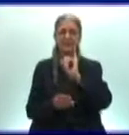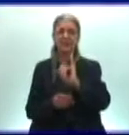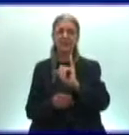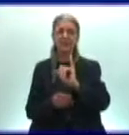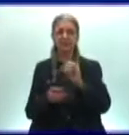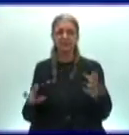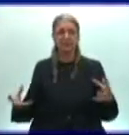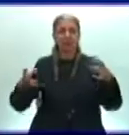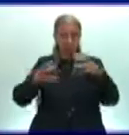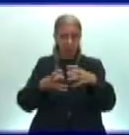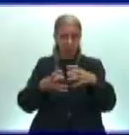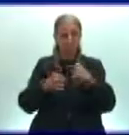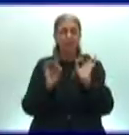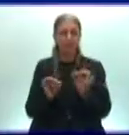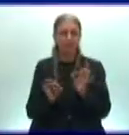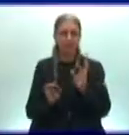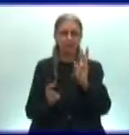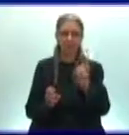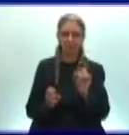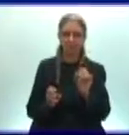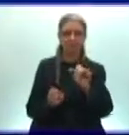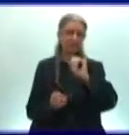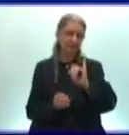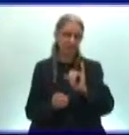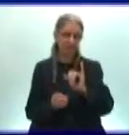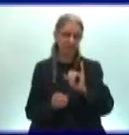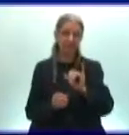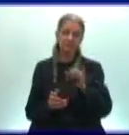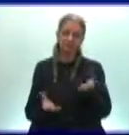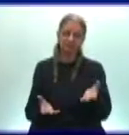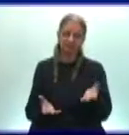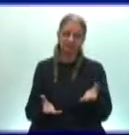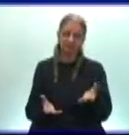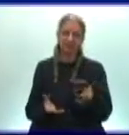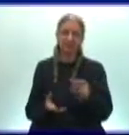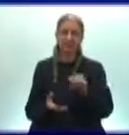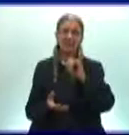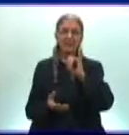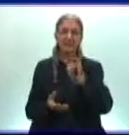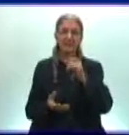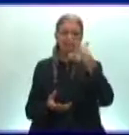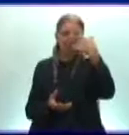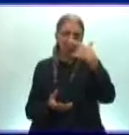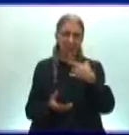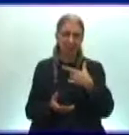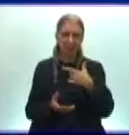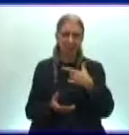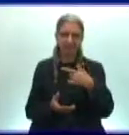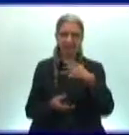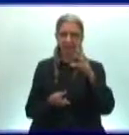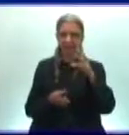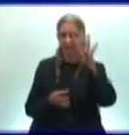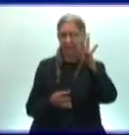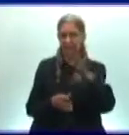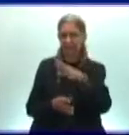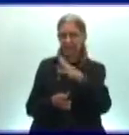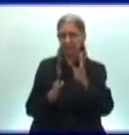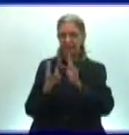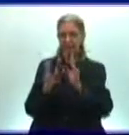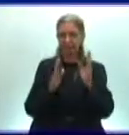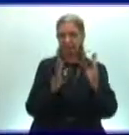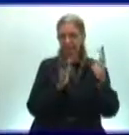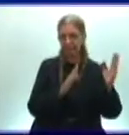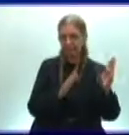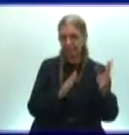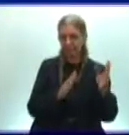grupo, por tanto estará ubicado además en el grupo 6A de la tabla periódica. Insisto, recuerden que en el grupo siempre